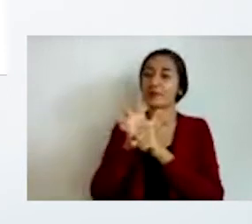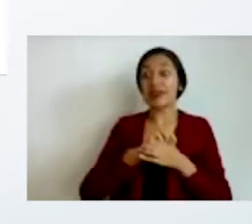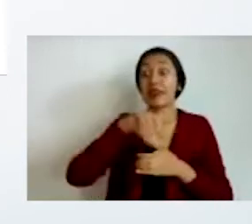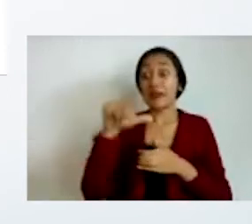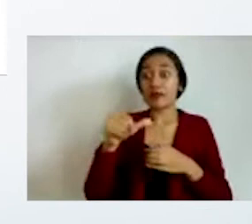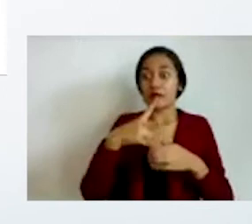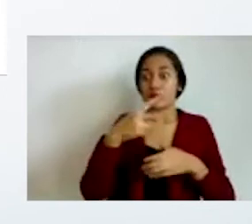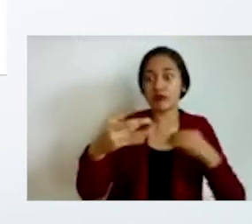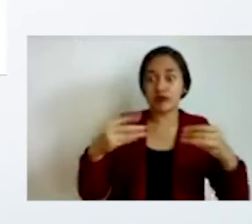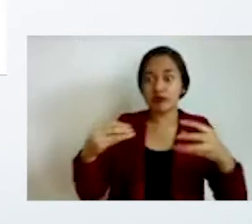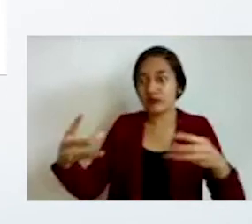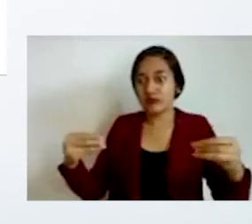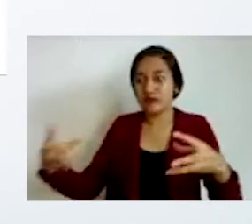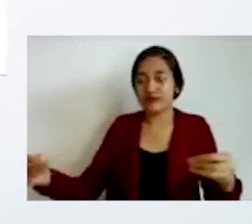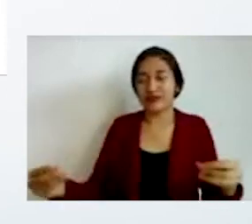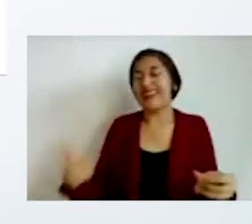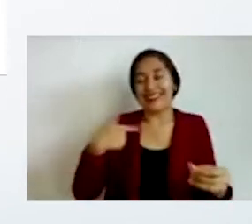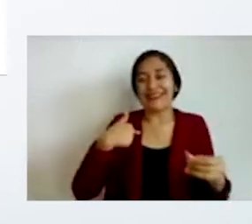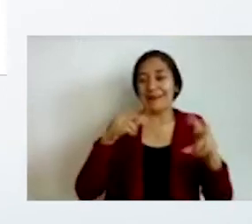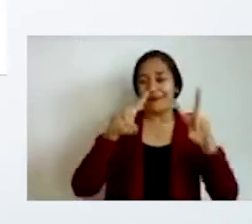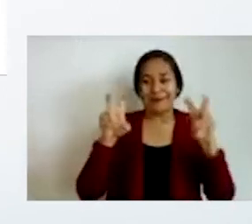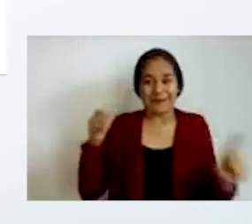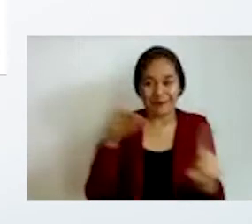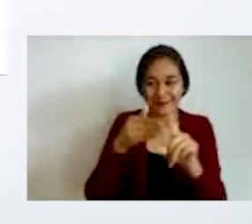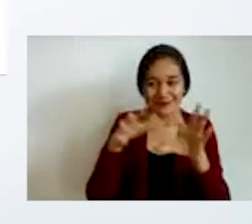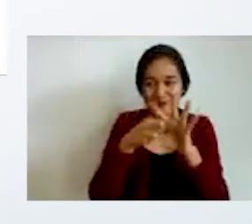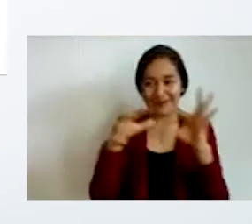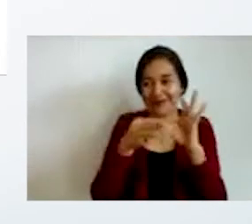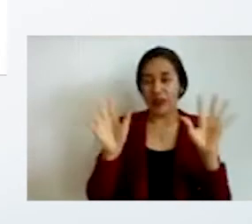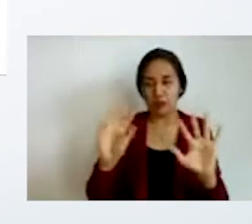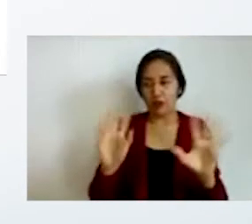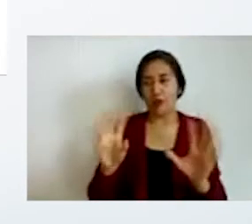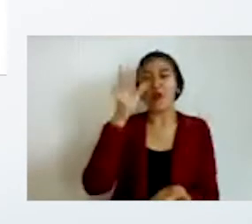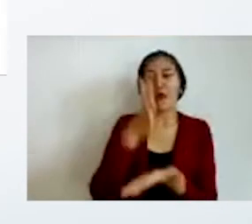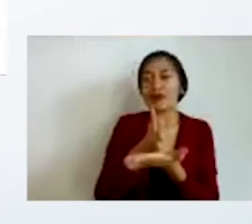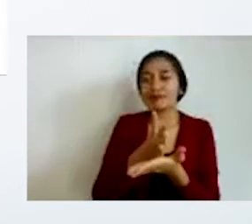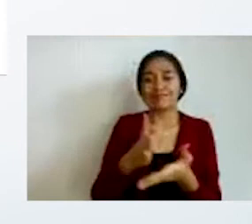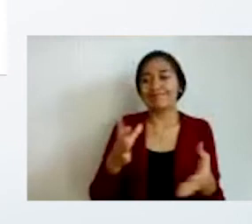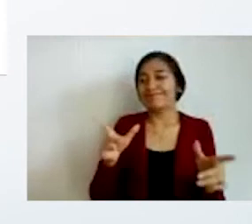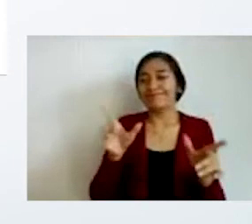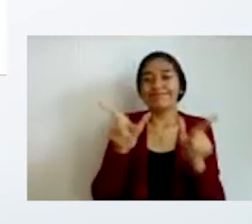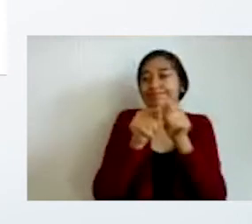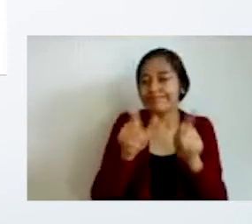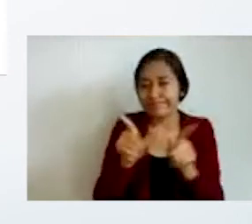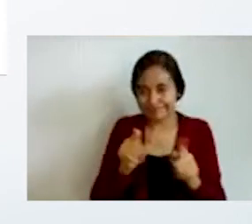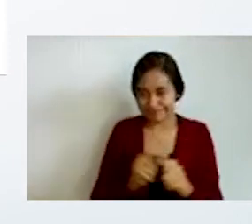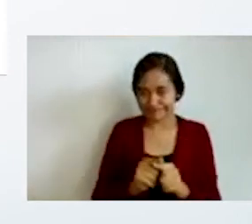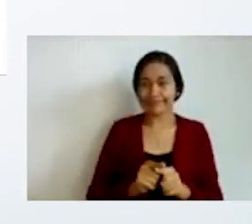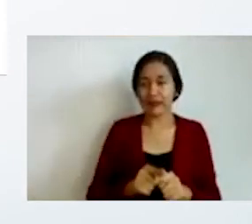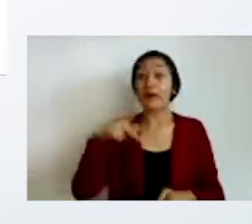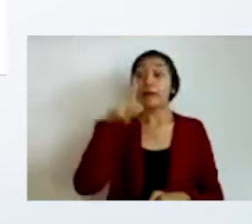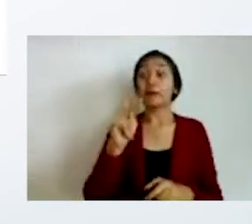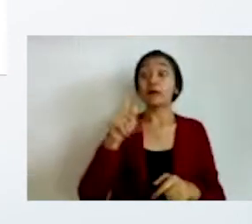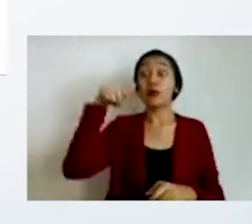tema de la conferencia, nada más es aspectos generales. Miren, este año hemos vivido